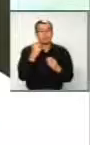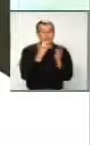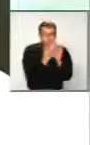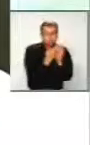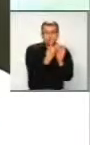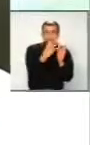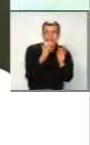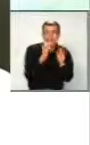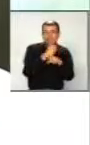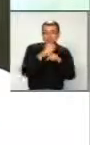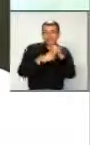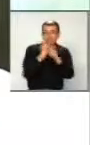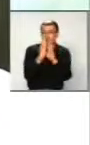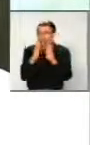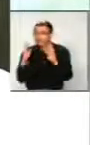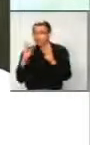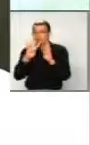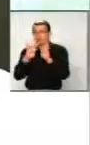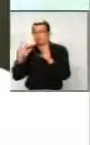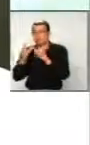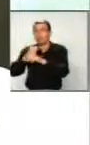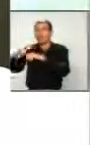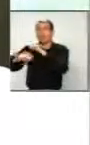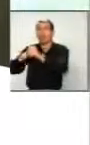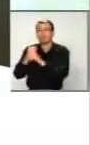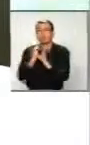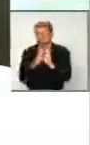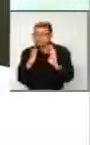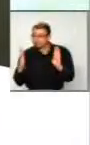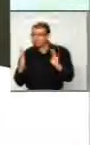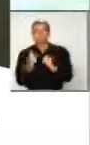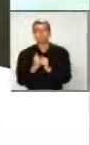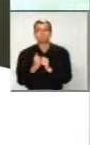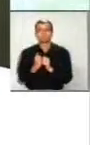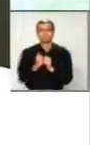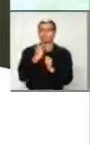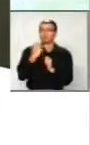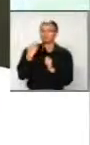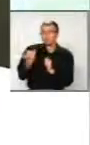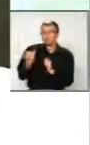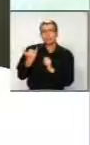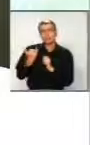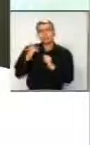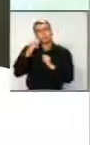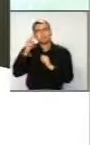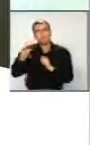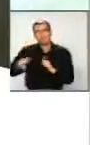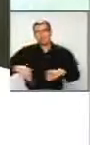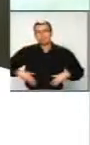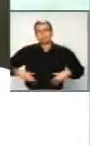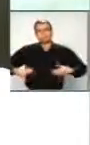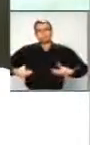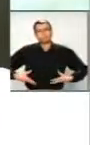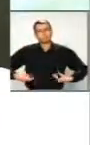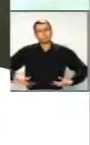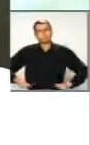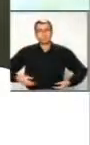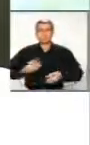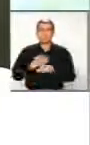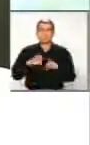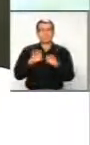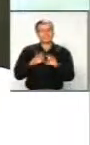él no había algo más hermoso que esta celulitis naciente que se está empezando, dice algo así como a galopar por los